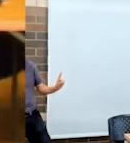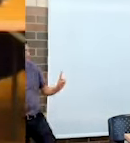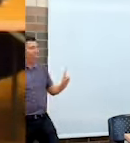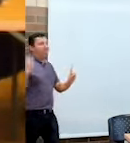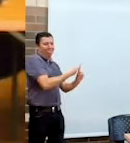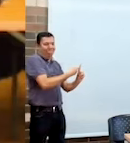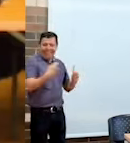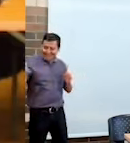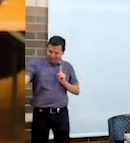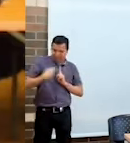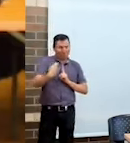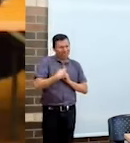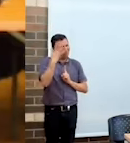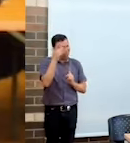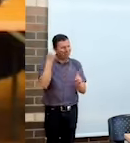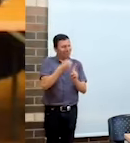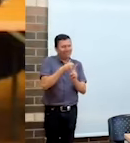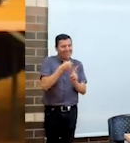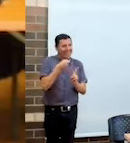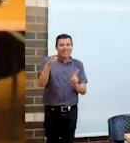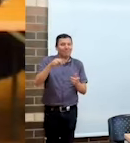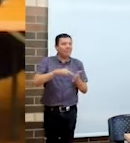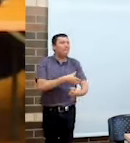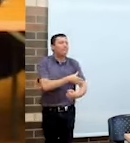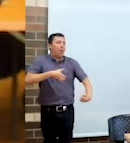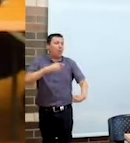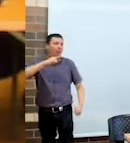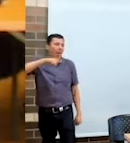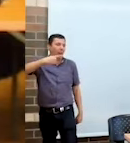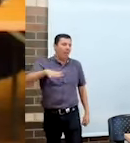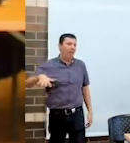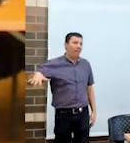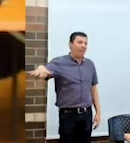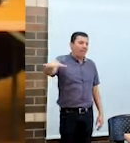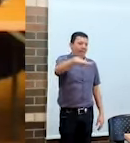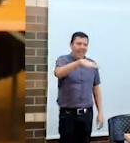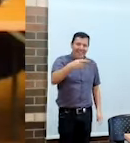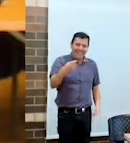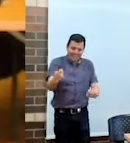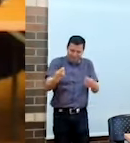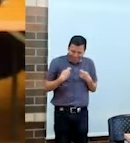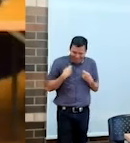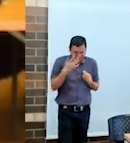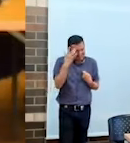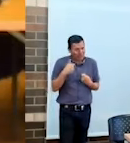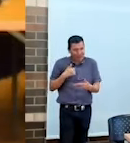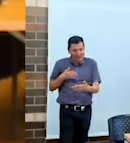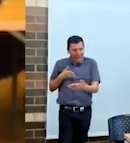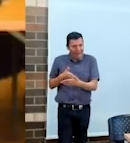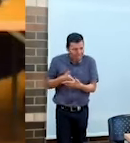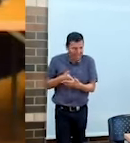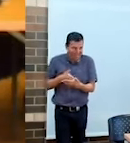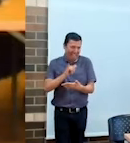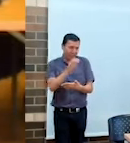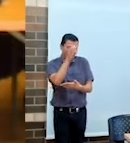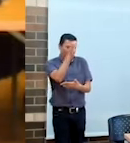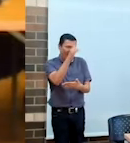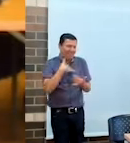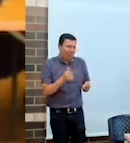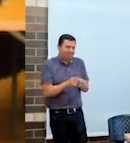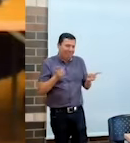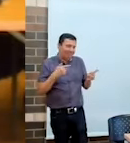están haciendo investigaciones frente a lo que es el sujeto sordo, ese poder, el poder de la lengua, ha hecho que nos